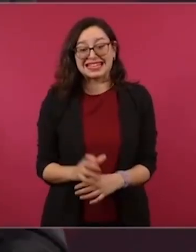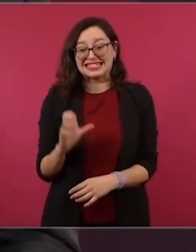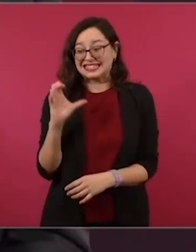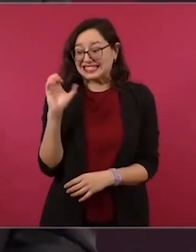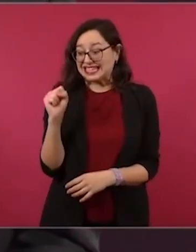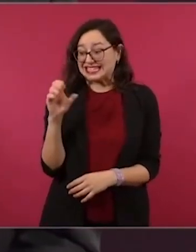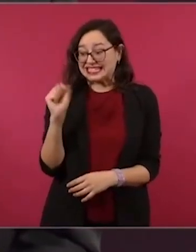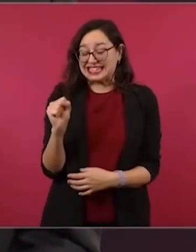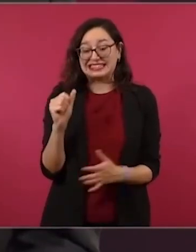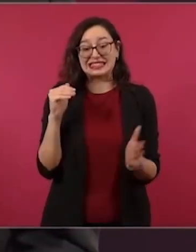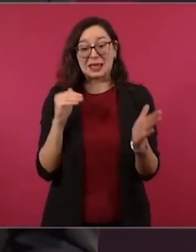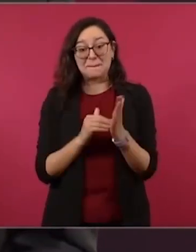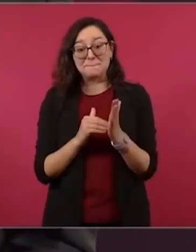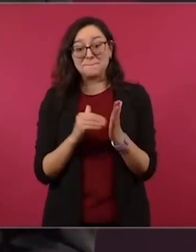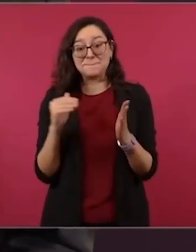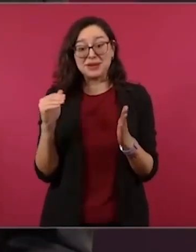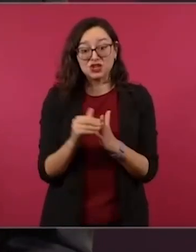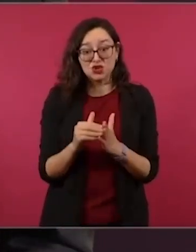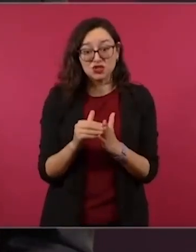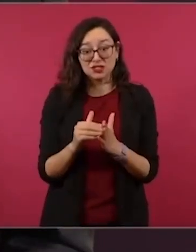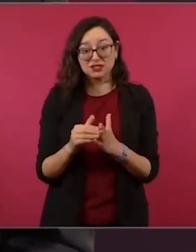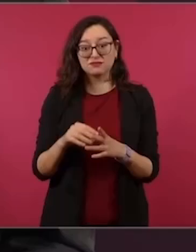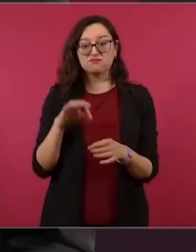millones de ciudadanos.